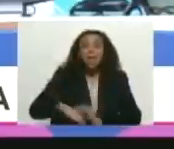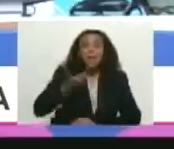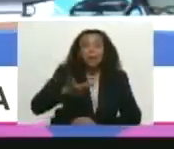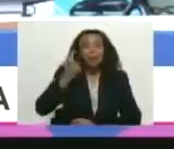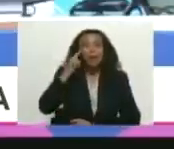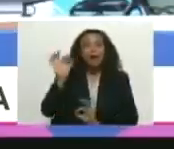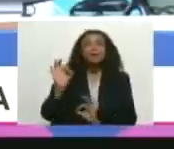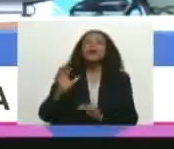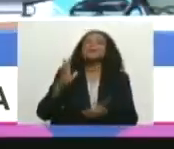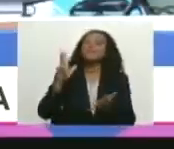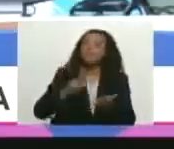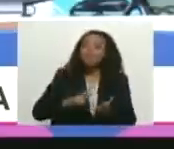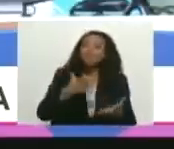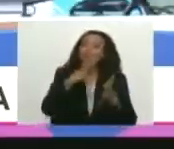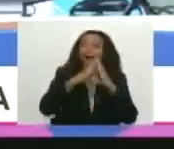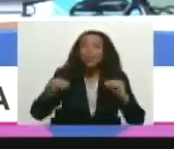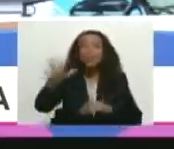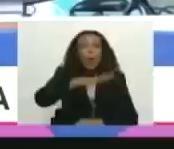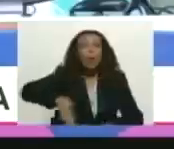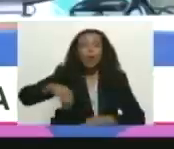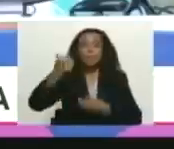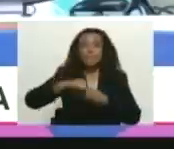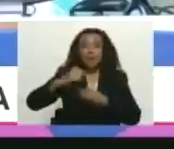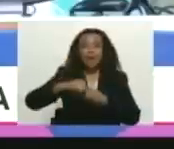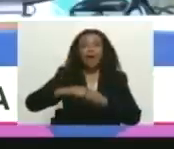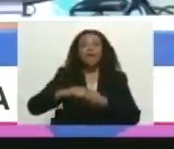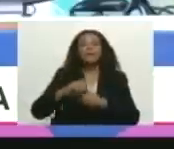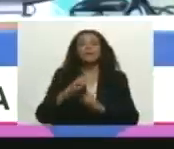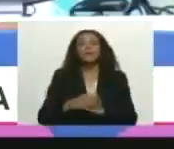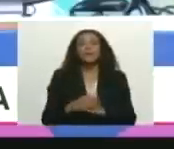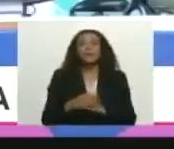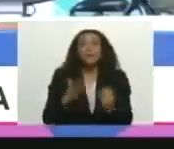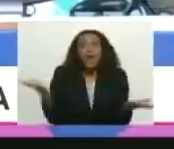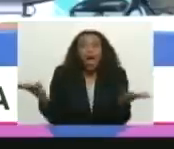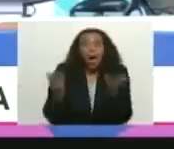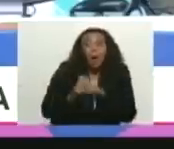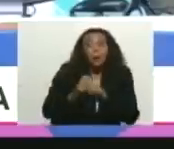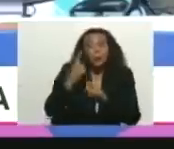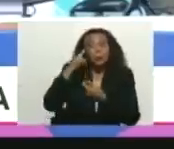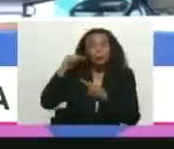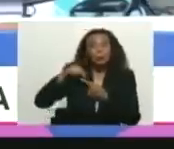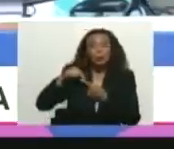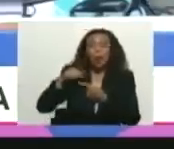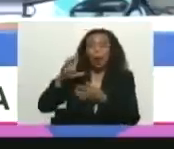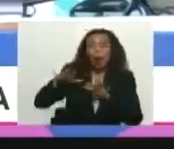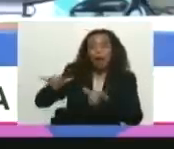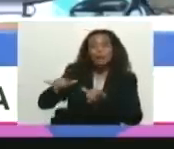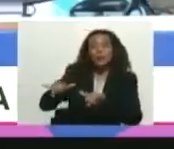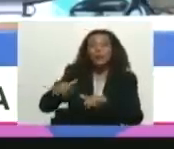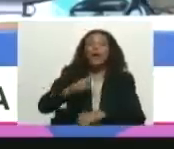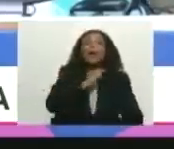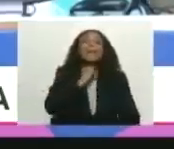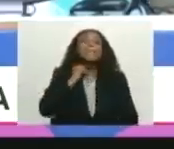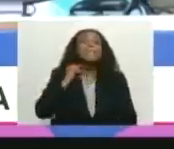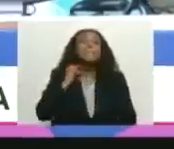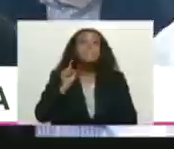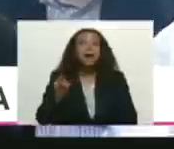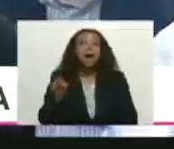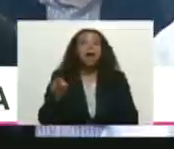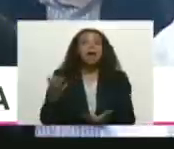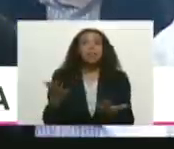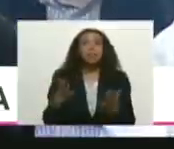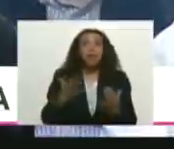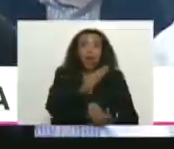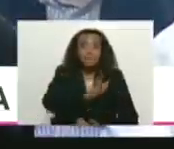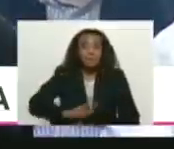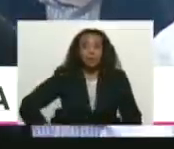tiene. Correcto. Para todo el pueblo. Y además nos acompañan en este sentido en el set el padre Numa Molina, también la